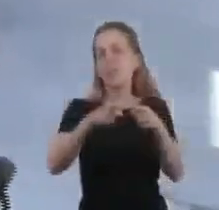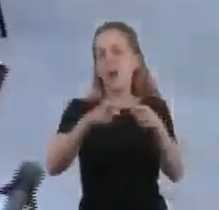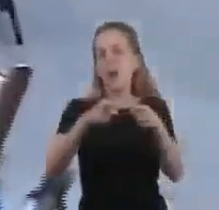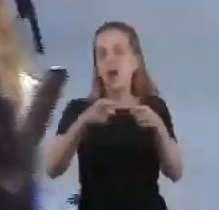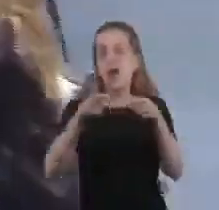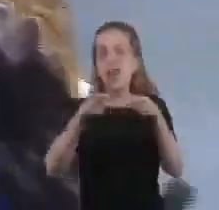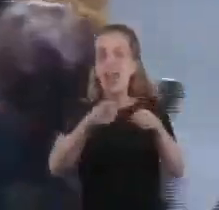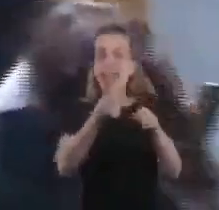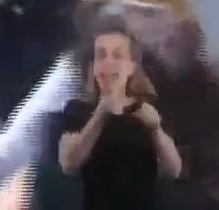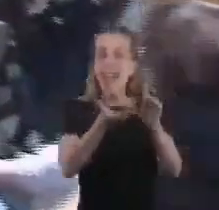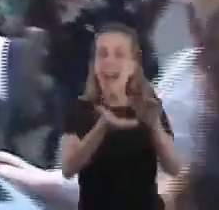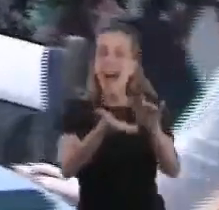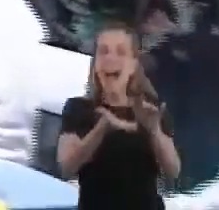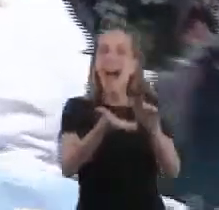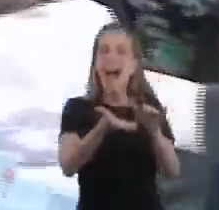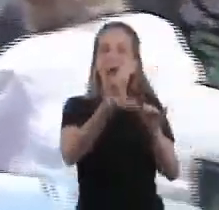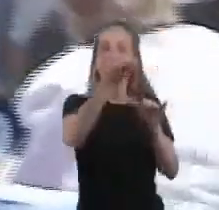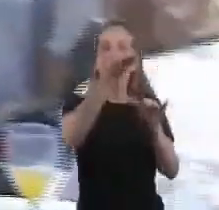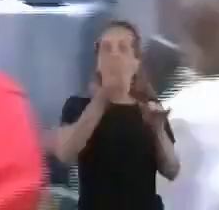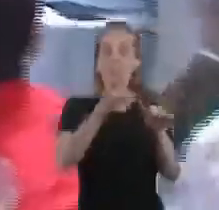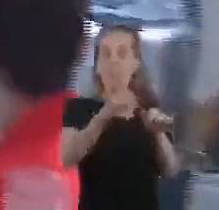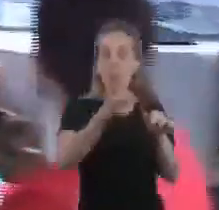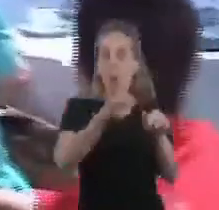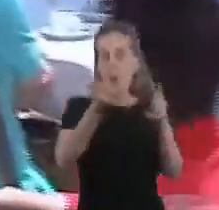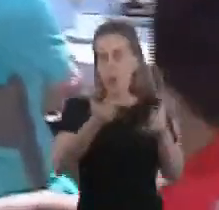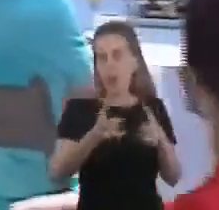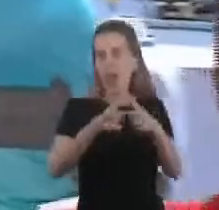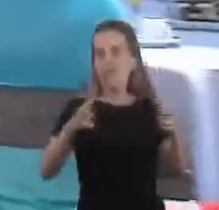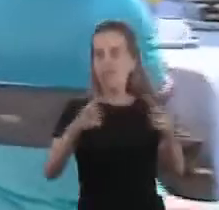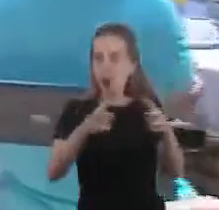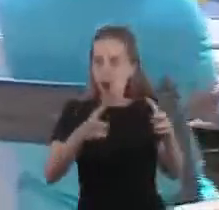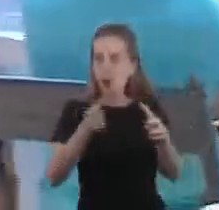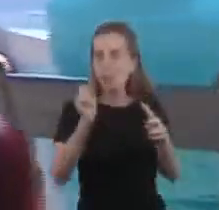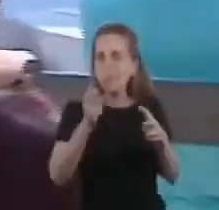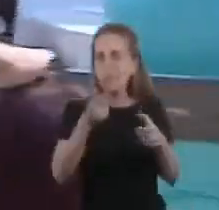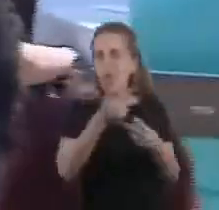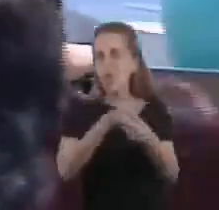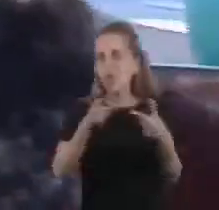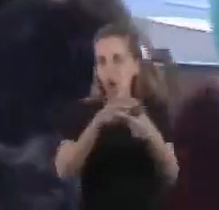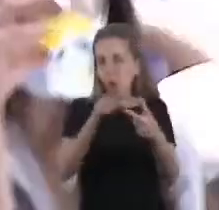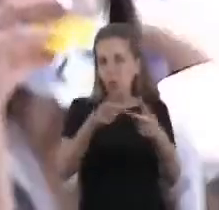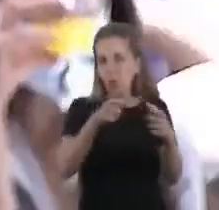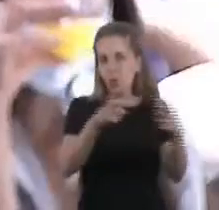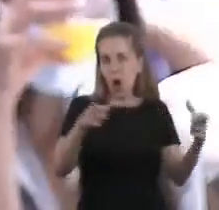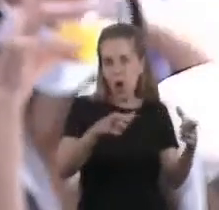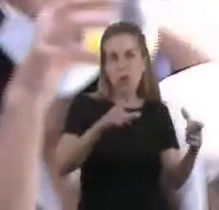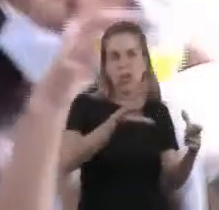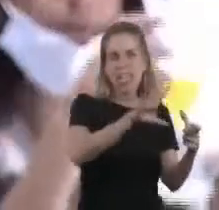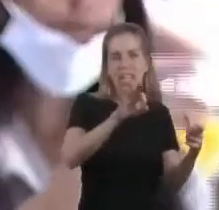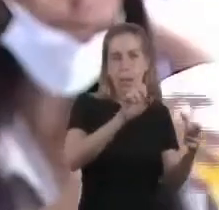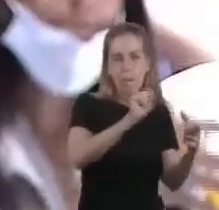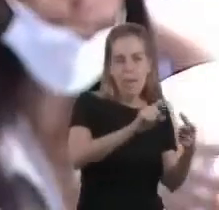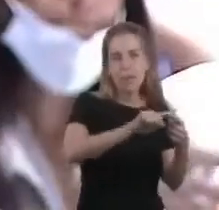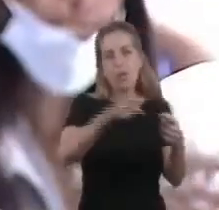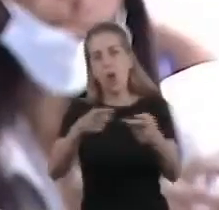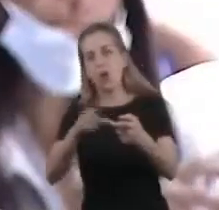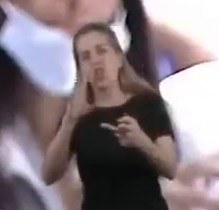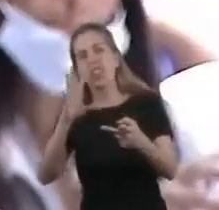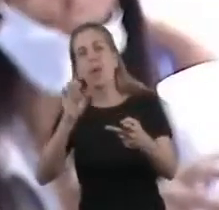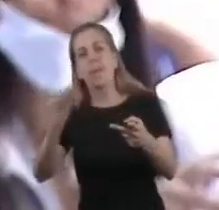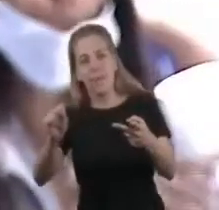que ese aumento tuviera bonos, hubieron dos bonos de 1.500 pesos, un bono de 5.000. También nos habíamos